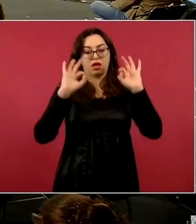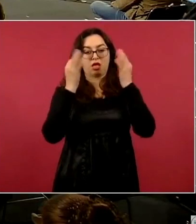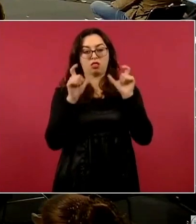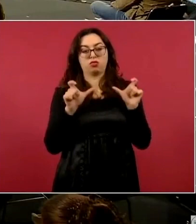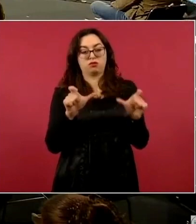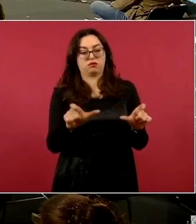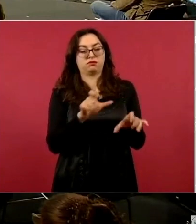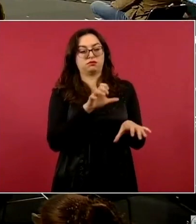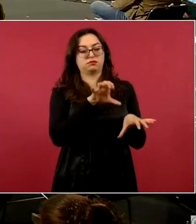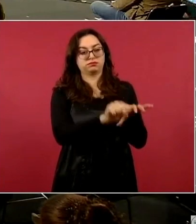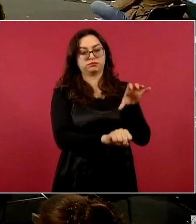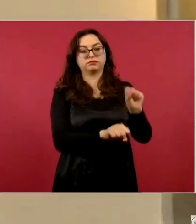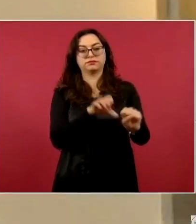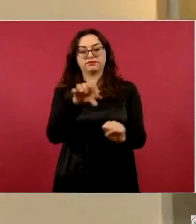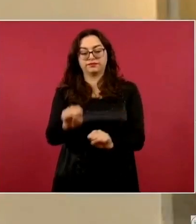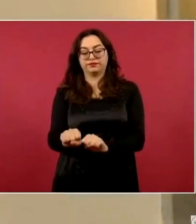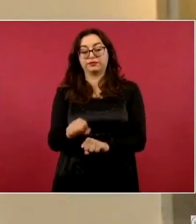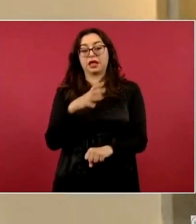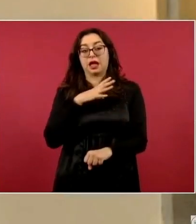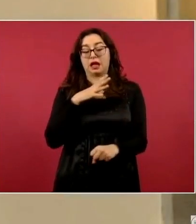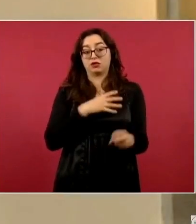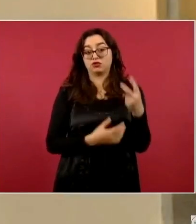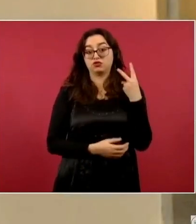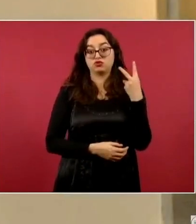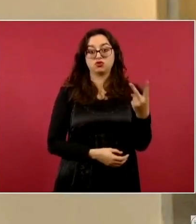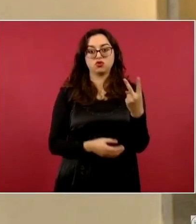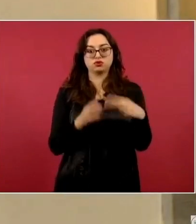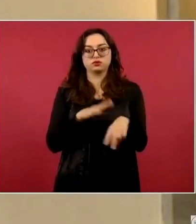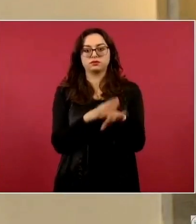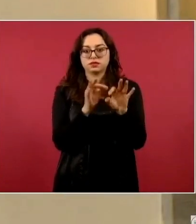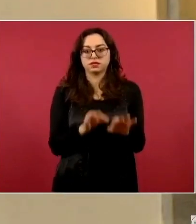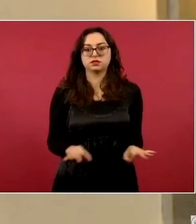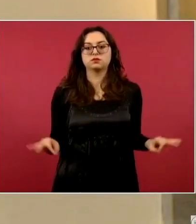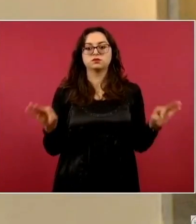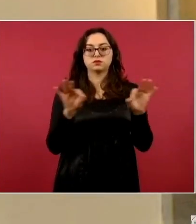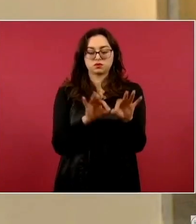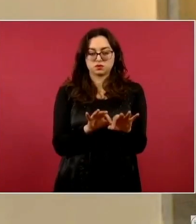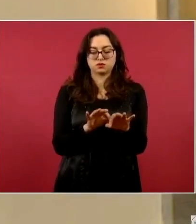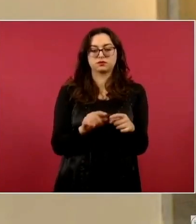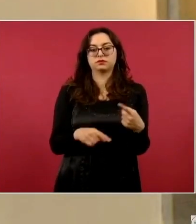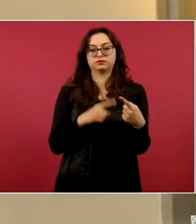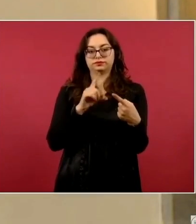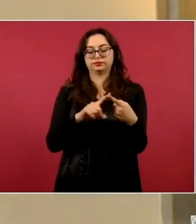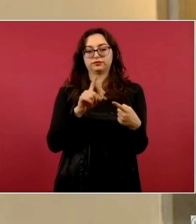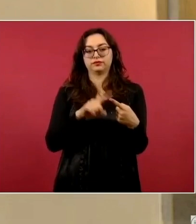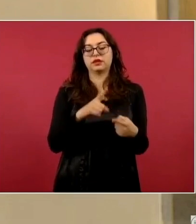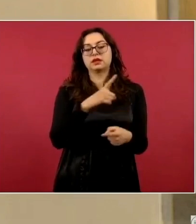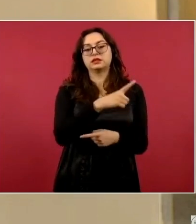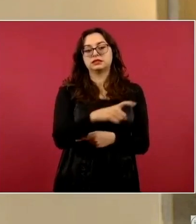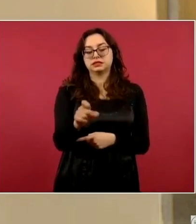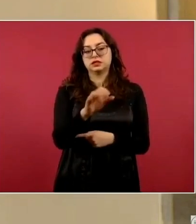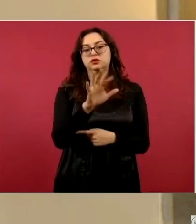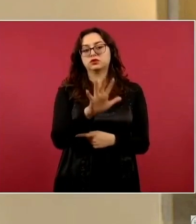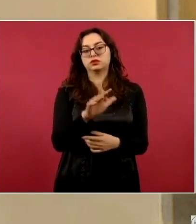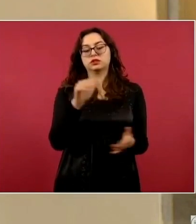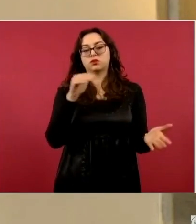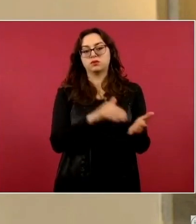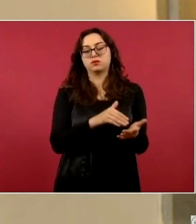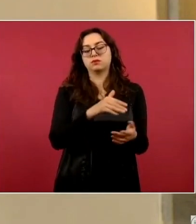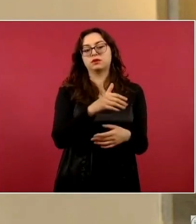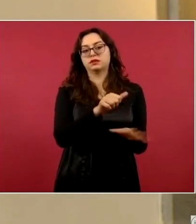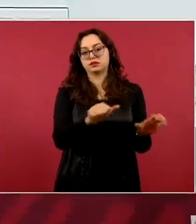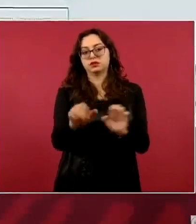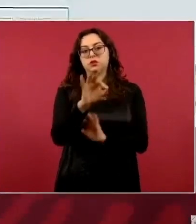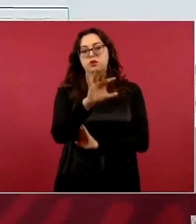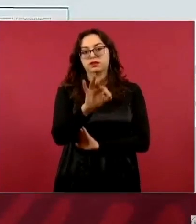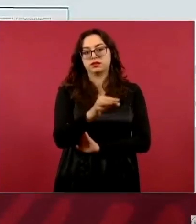tenemos dos uno El Siete de diciembre por la guardia nacional que aseguró ciento cinco mil seiscientos cuarenta y siete